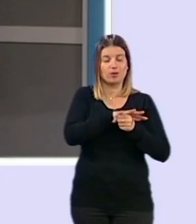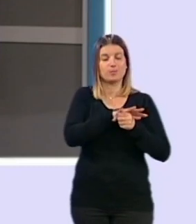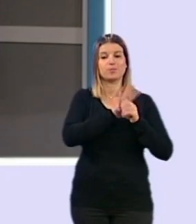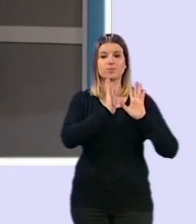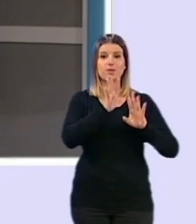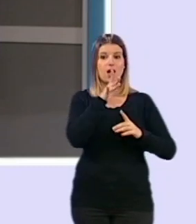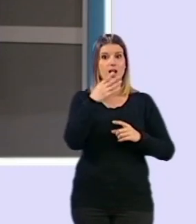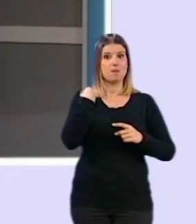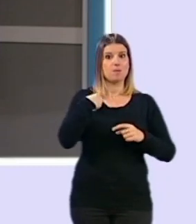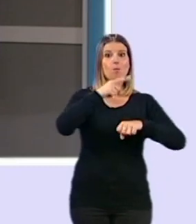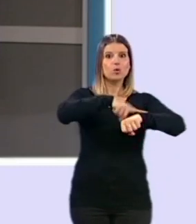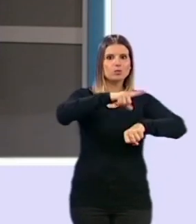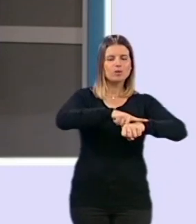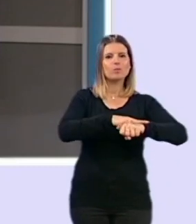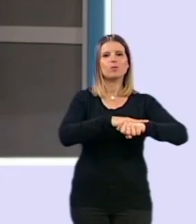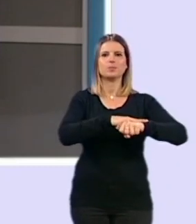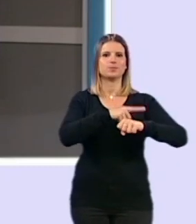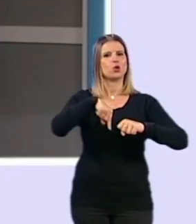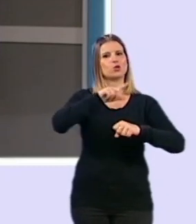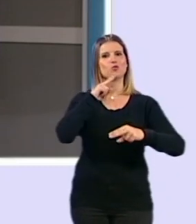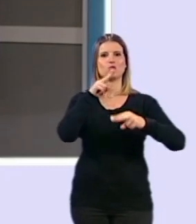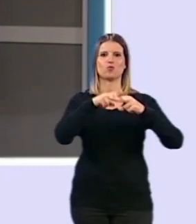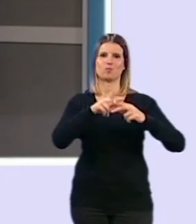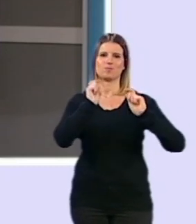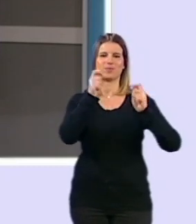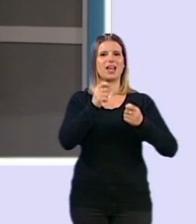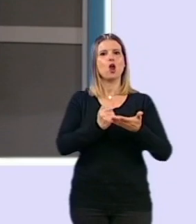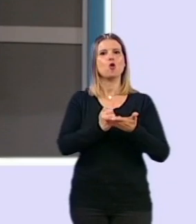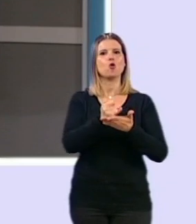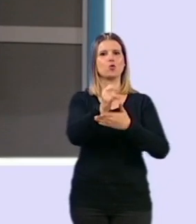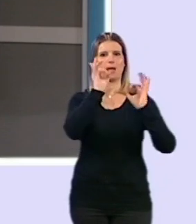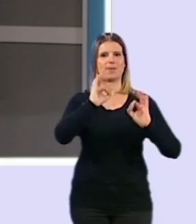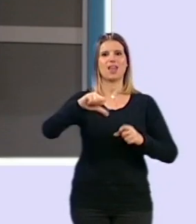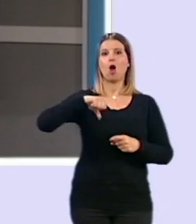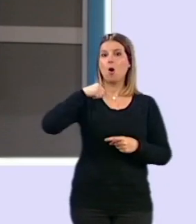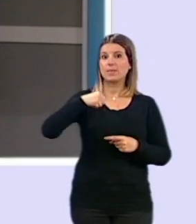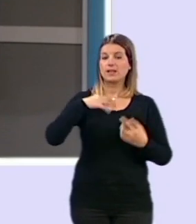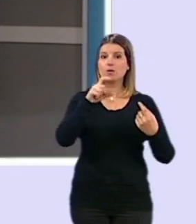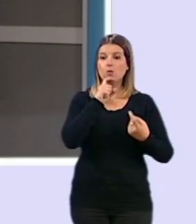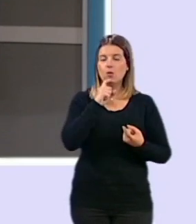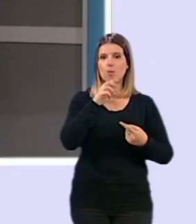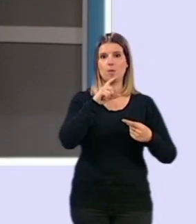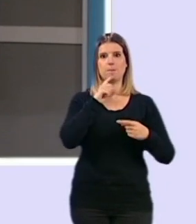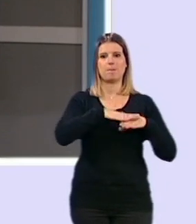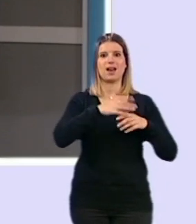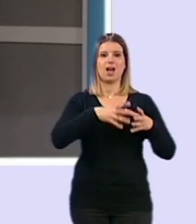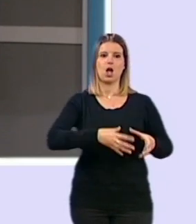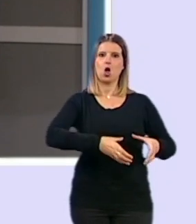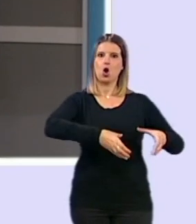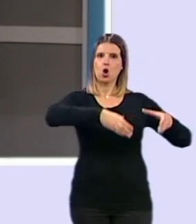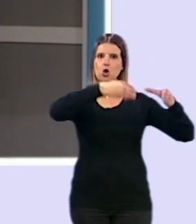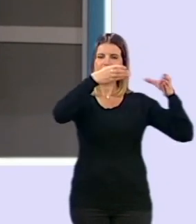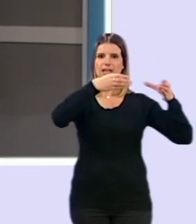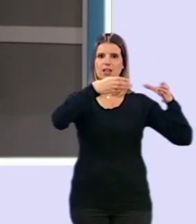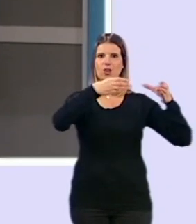Y a la misma vez establecimos lo que llamamos nosotros una ruta hospitalaria, y es para la recogida del contenedor gris o el